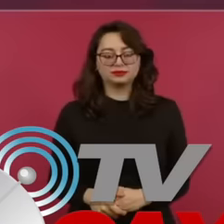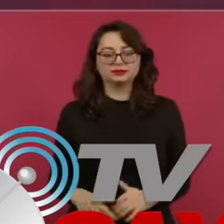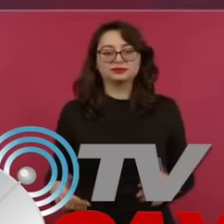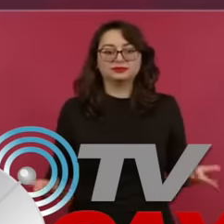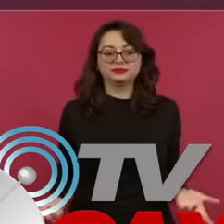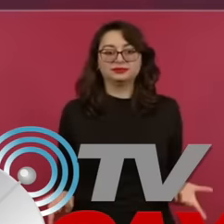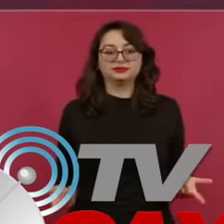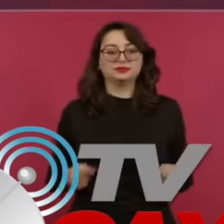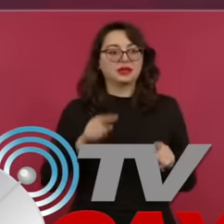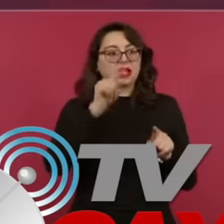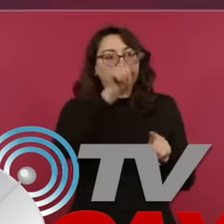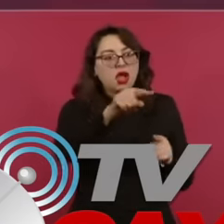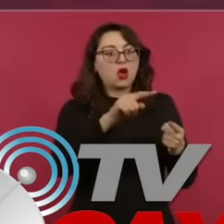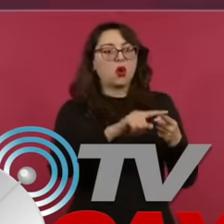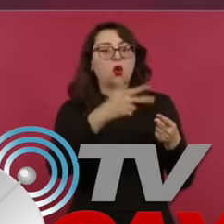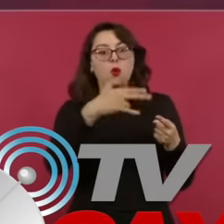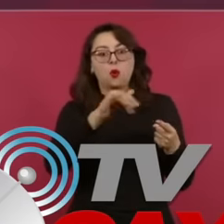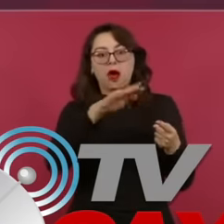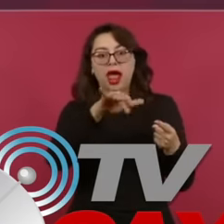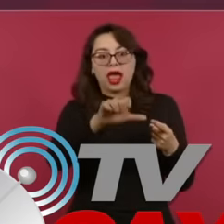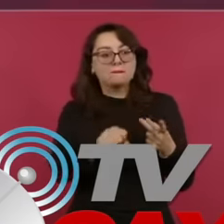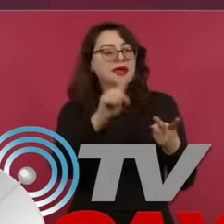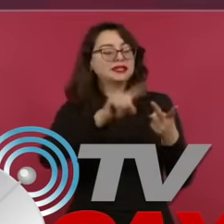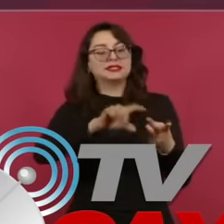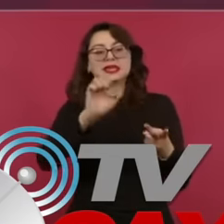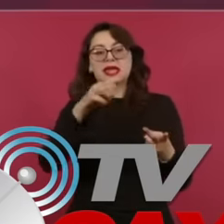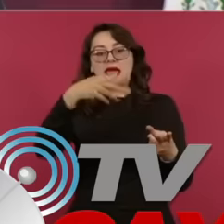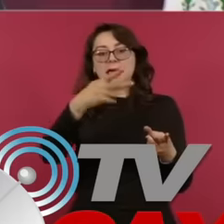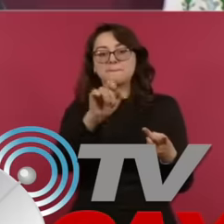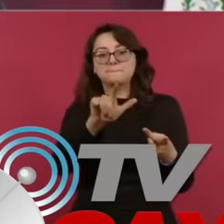Empalme, que era un centro ferrocarrilero.